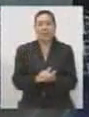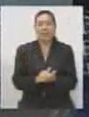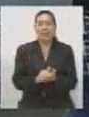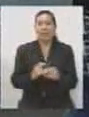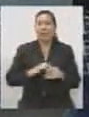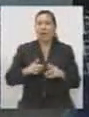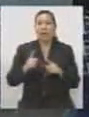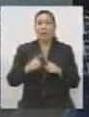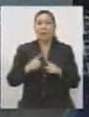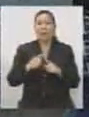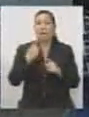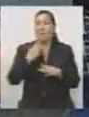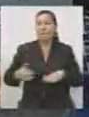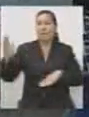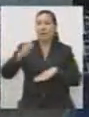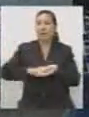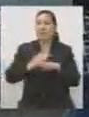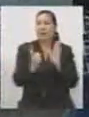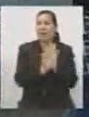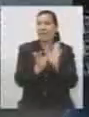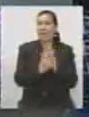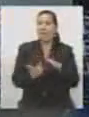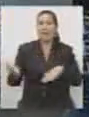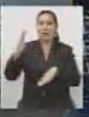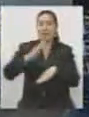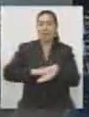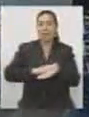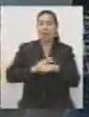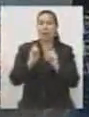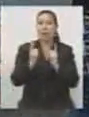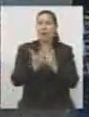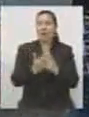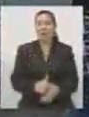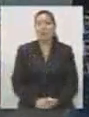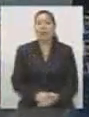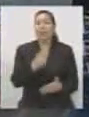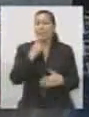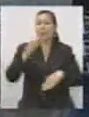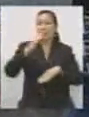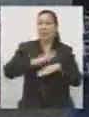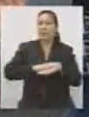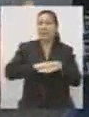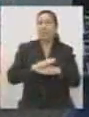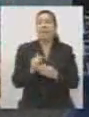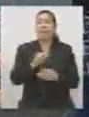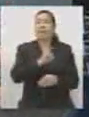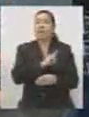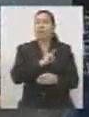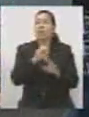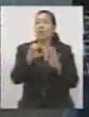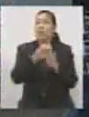el Tribunal Constitucional está por encima de la ley, que está por encima del Congreso de la República, que está encima de las